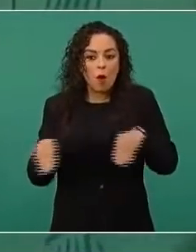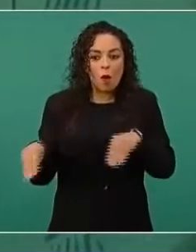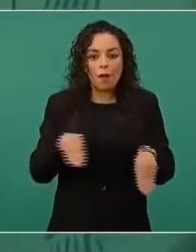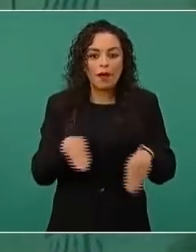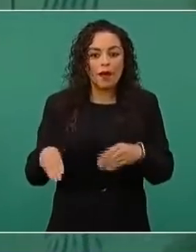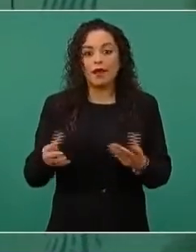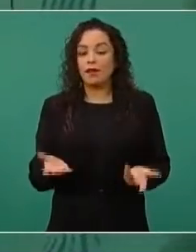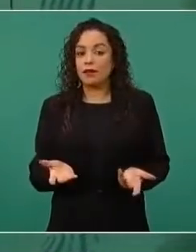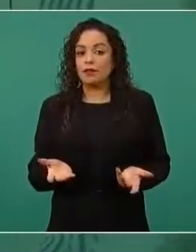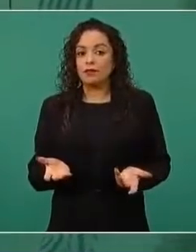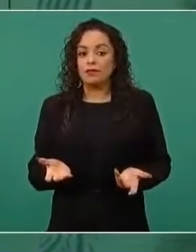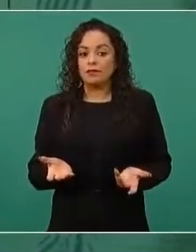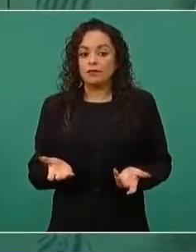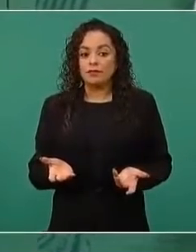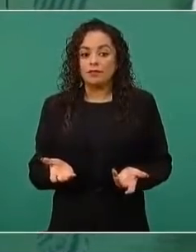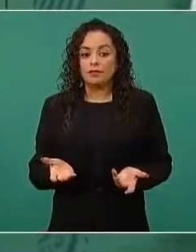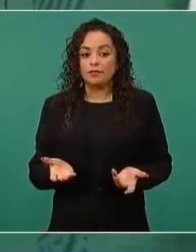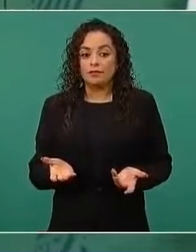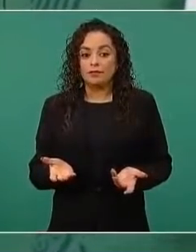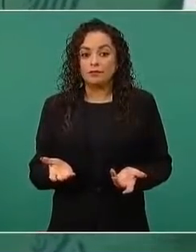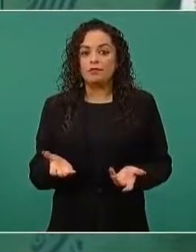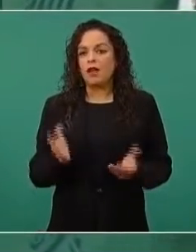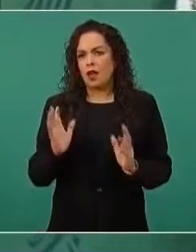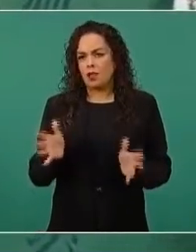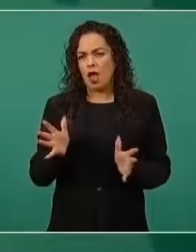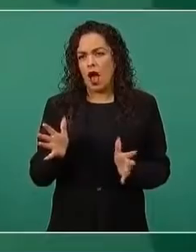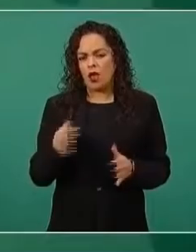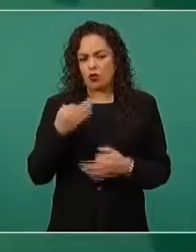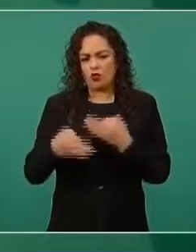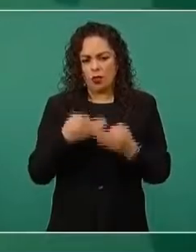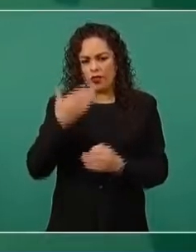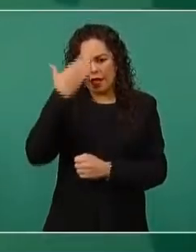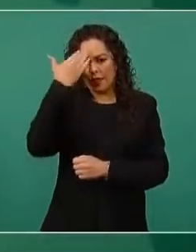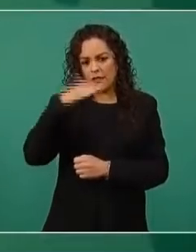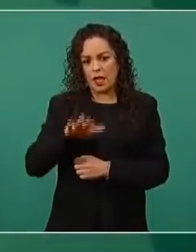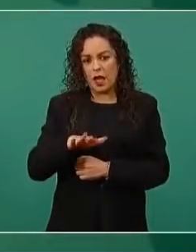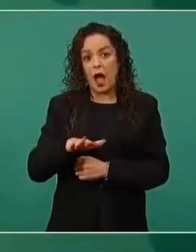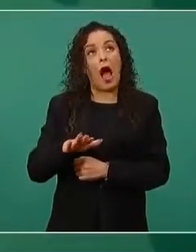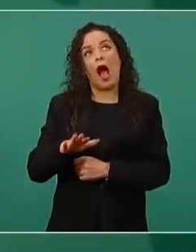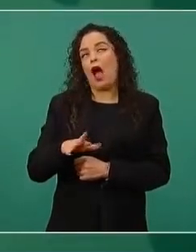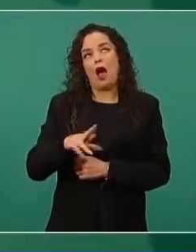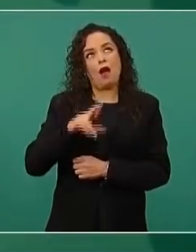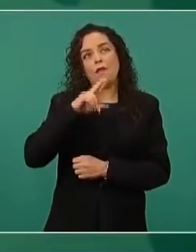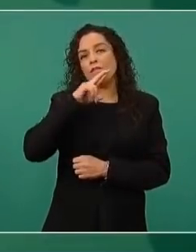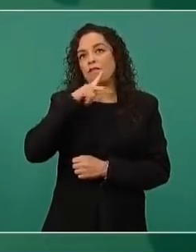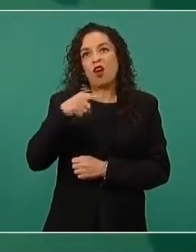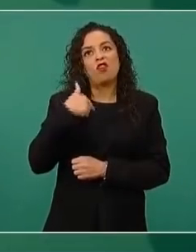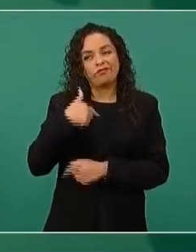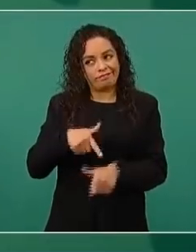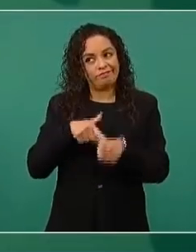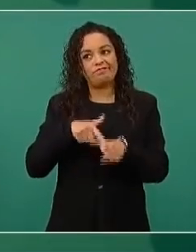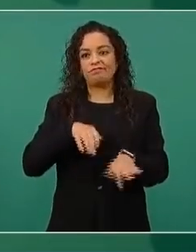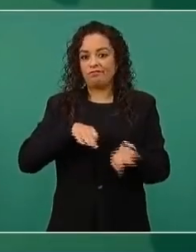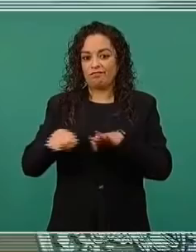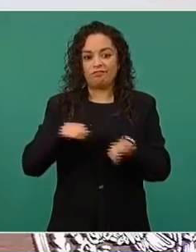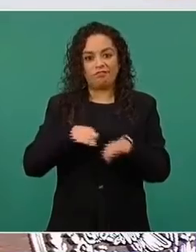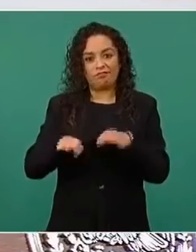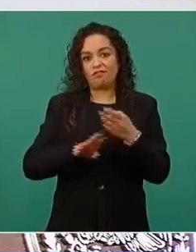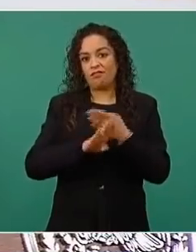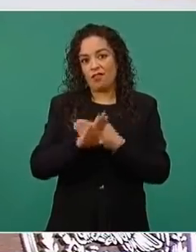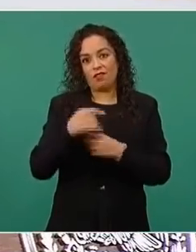y que ya esto se sabe, pues, y que no, mejor sigo trabajando. También